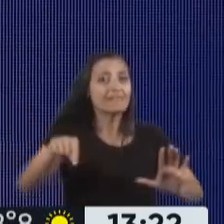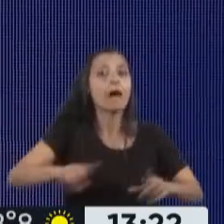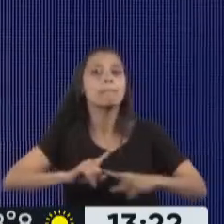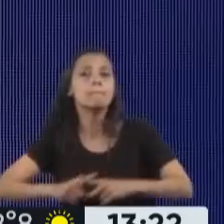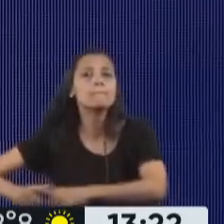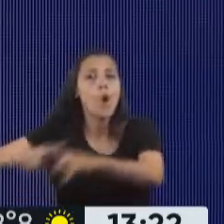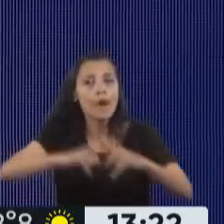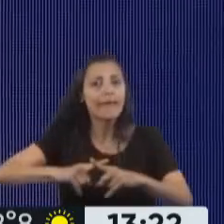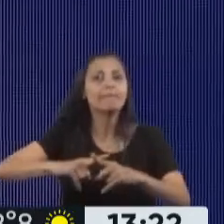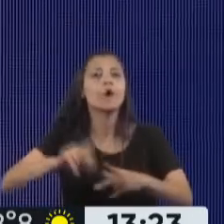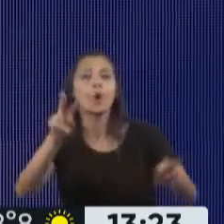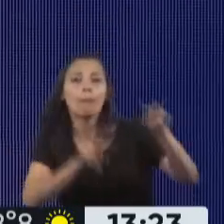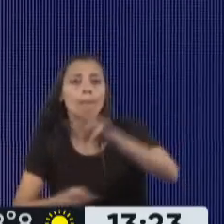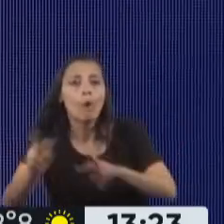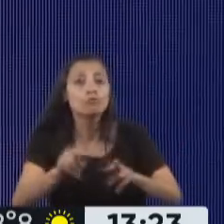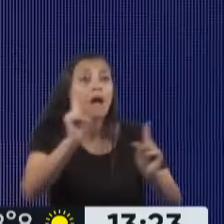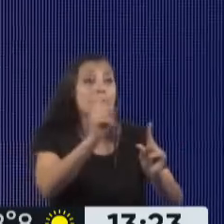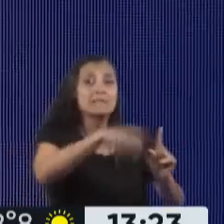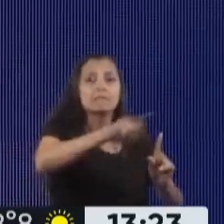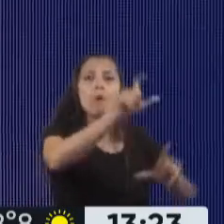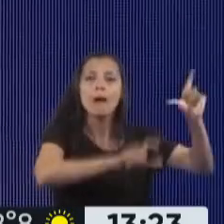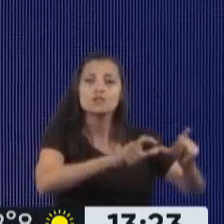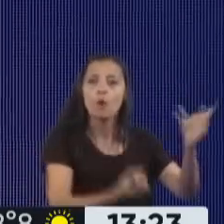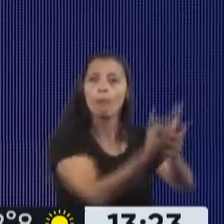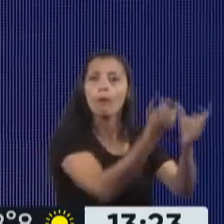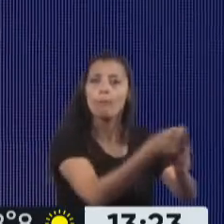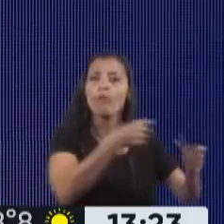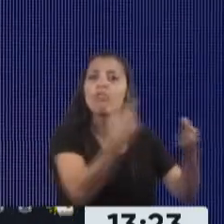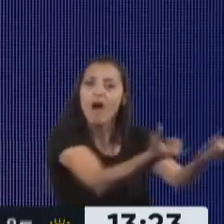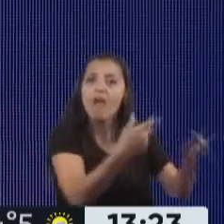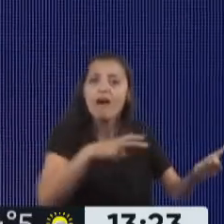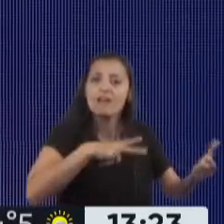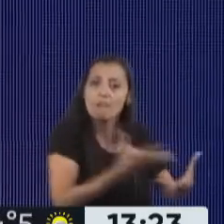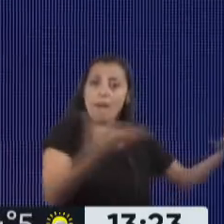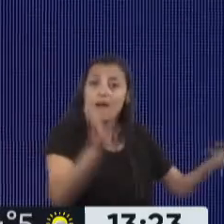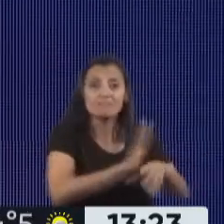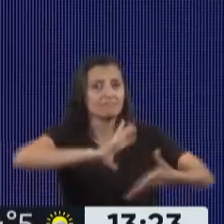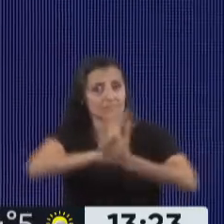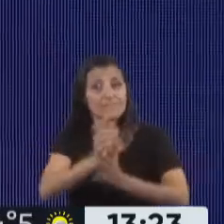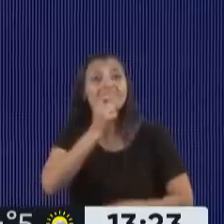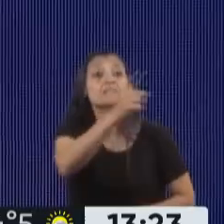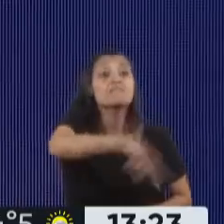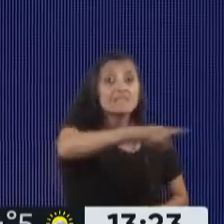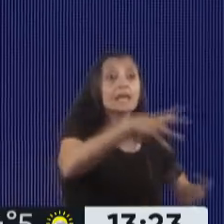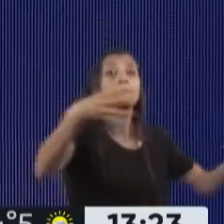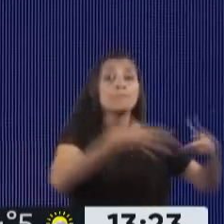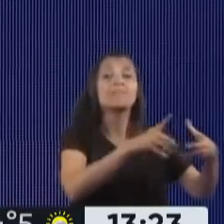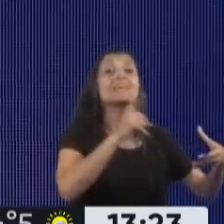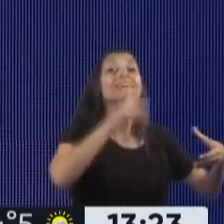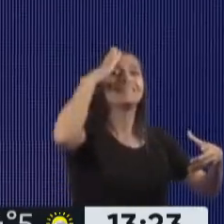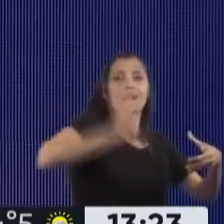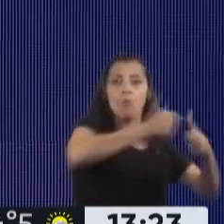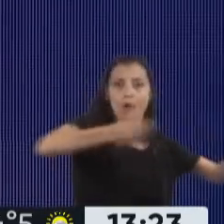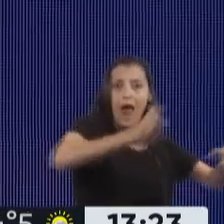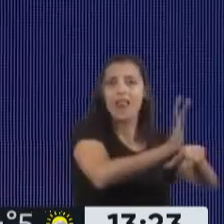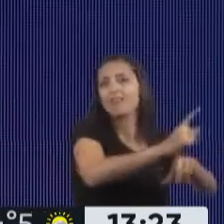políticos expropiando a los creadores de riqueza. Se va a terminar con eso porque si no responde un tribunal, van a ir a